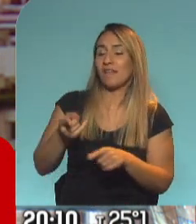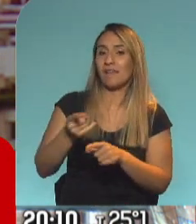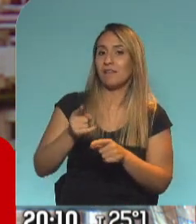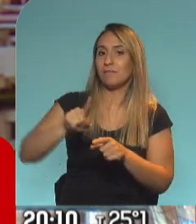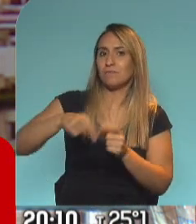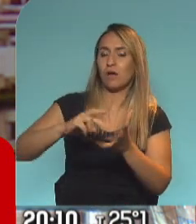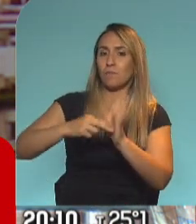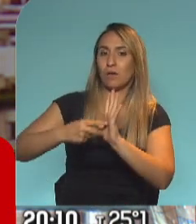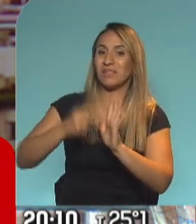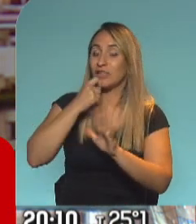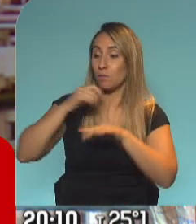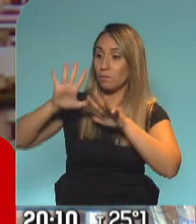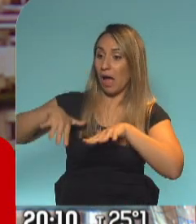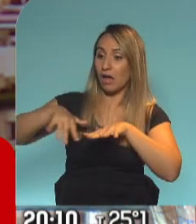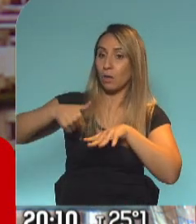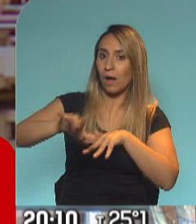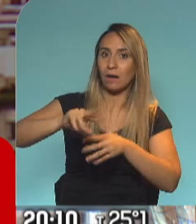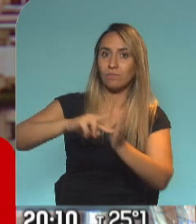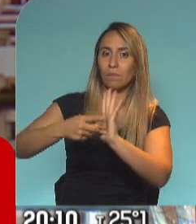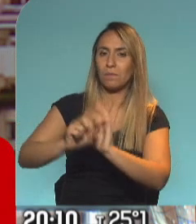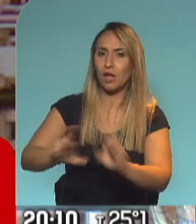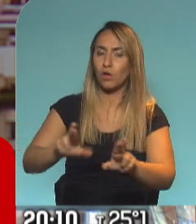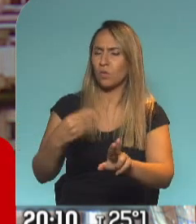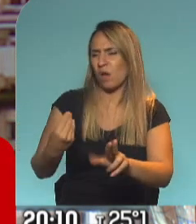Rosa el paro que se avecina.